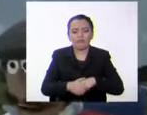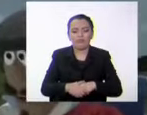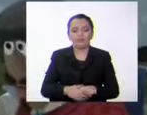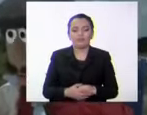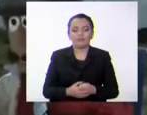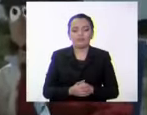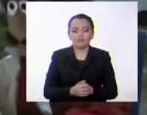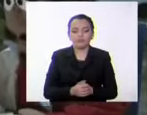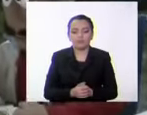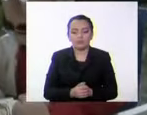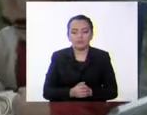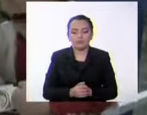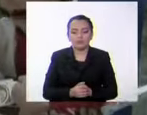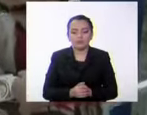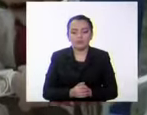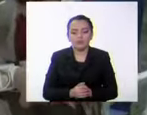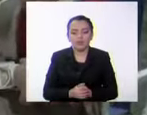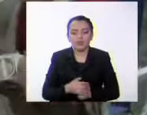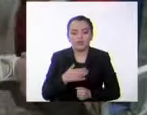¡Ay!